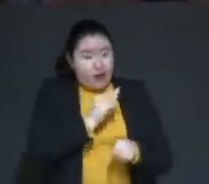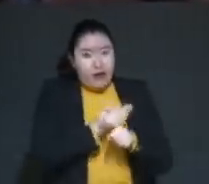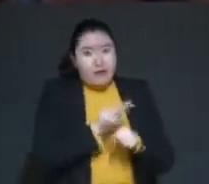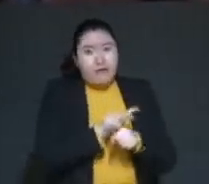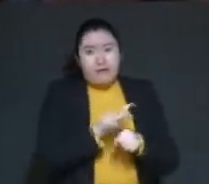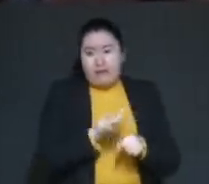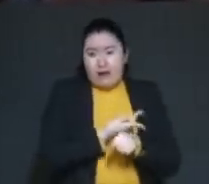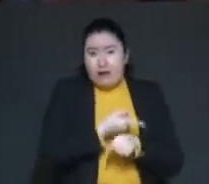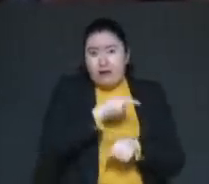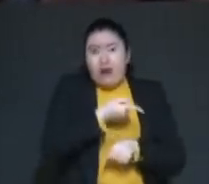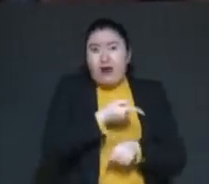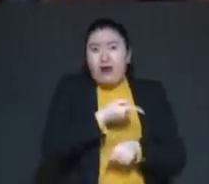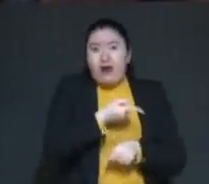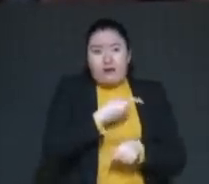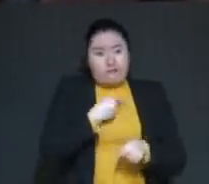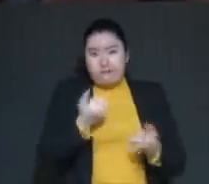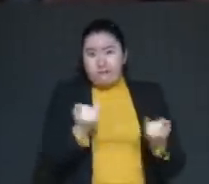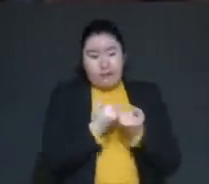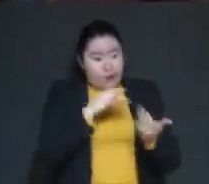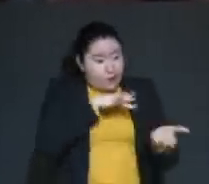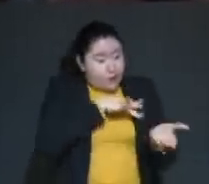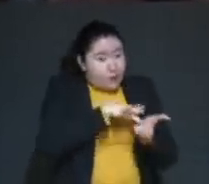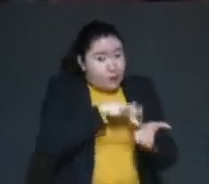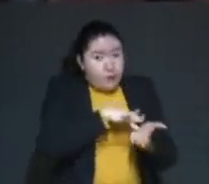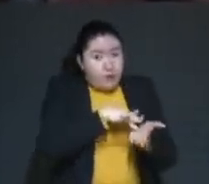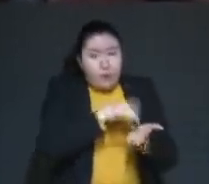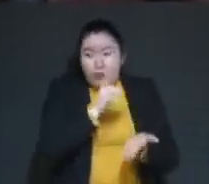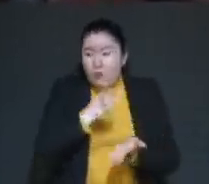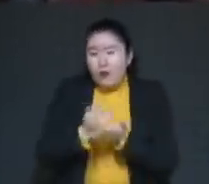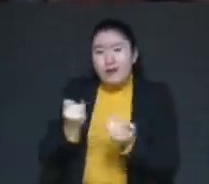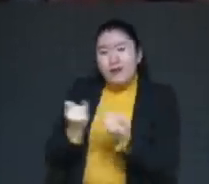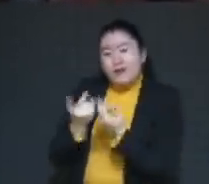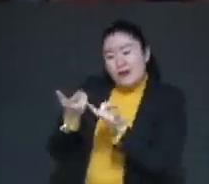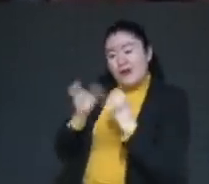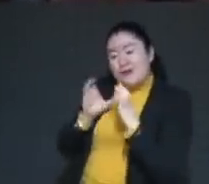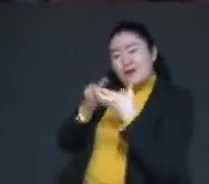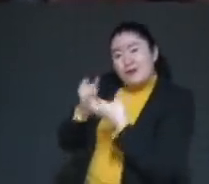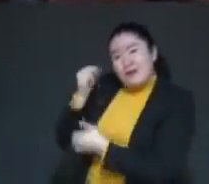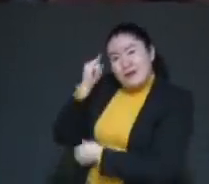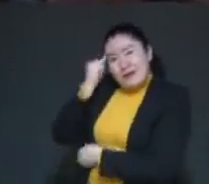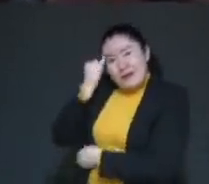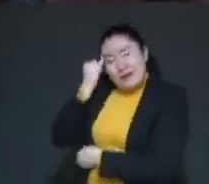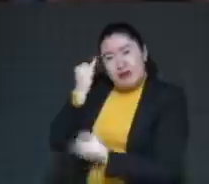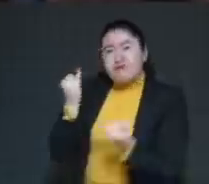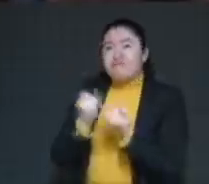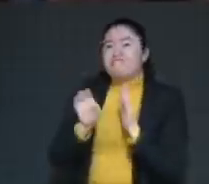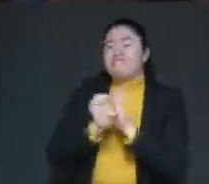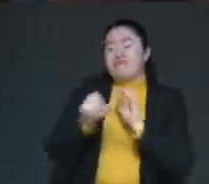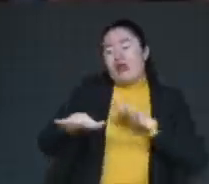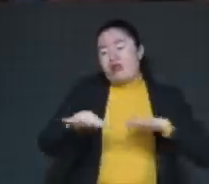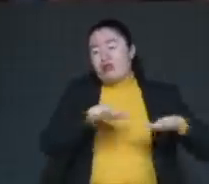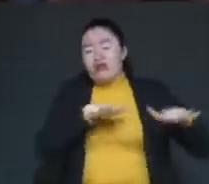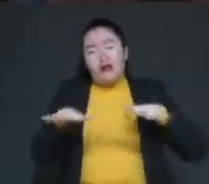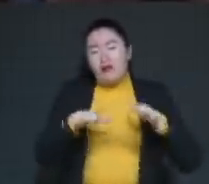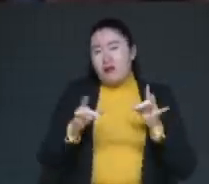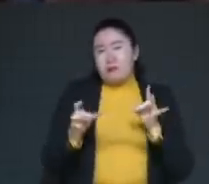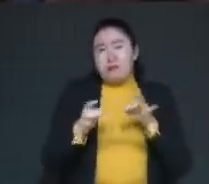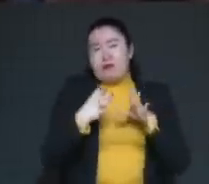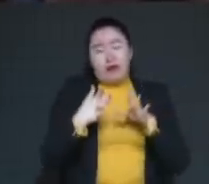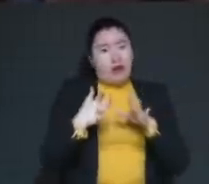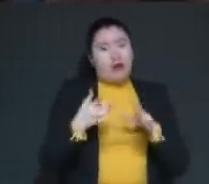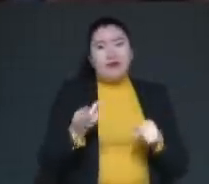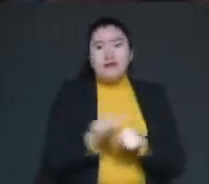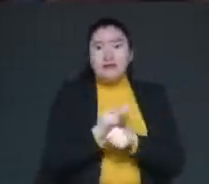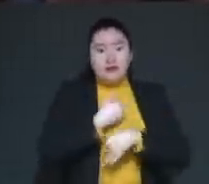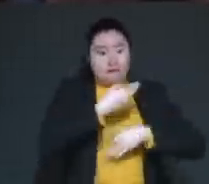temblor salimos y nos damos la mano siempre para poder ayudar a todos los demás. Ahora con la pandemia de una manera